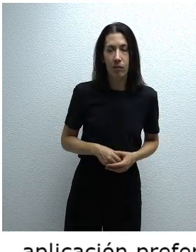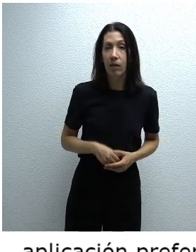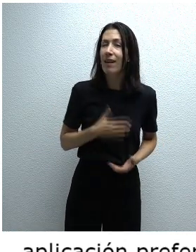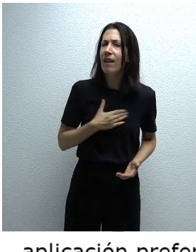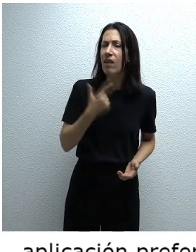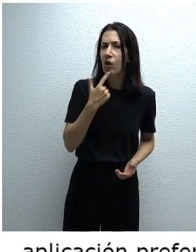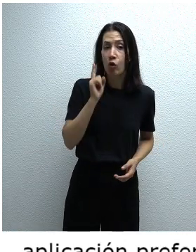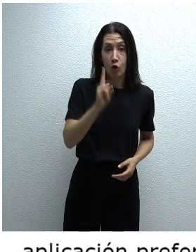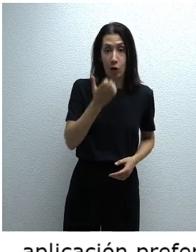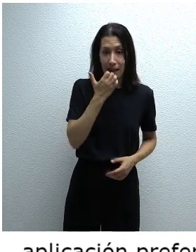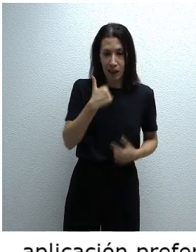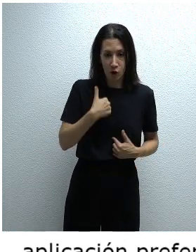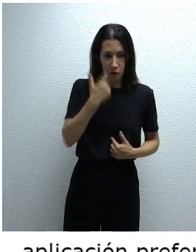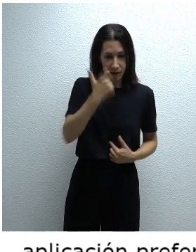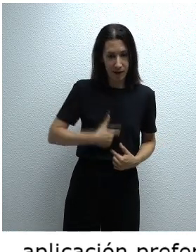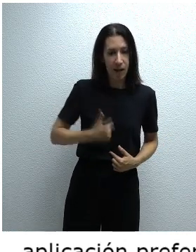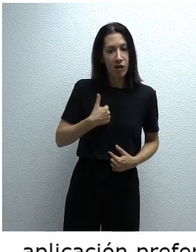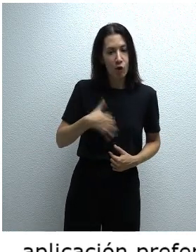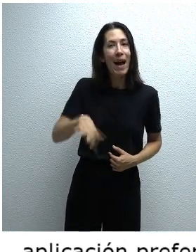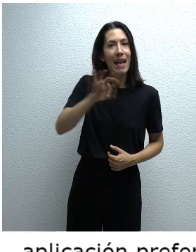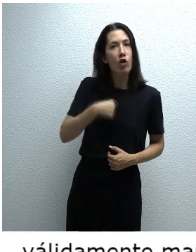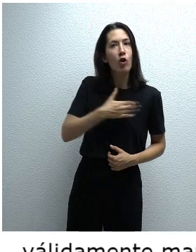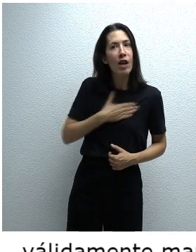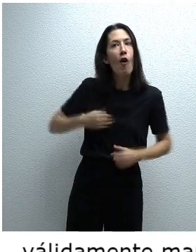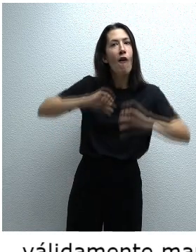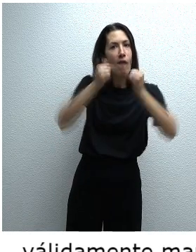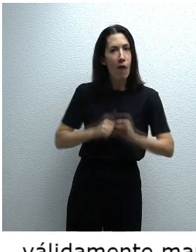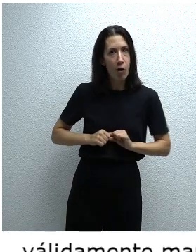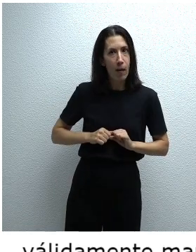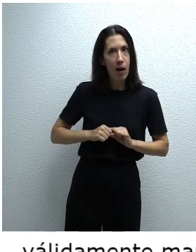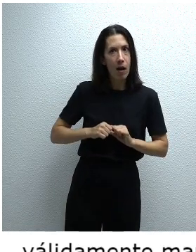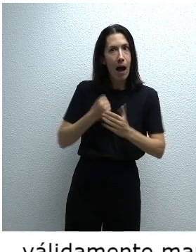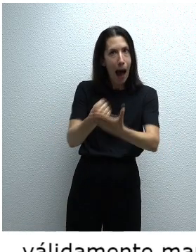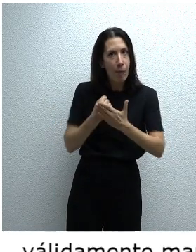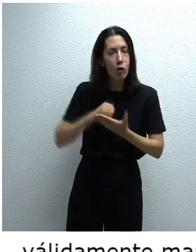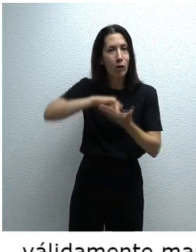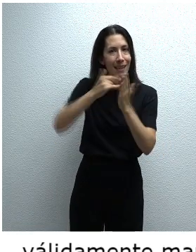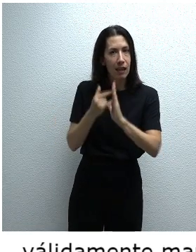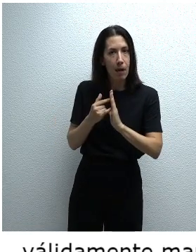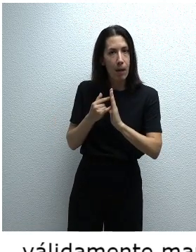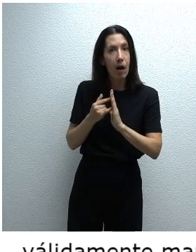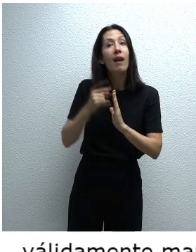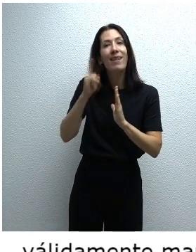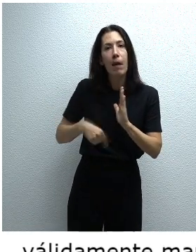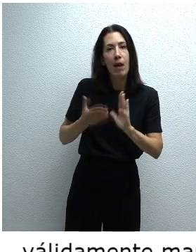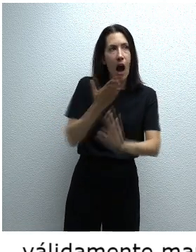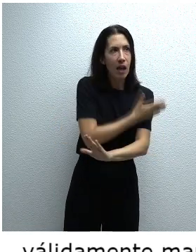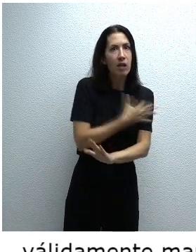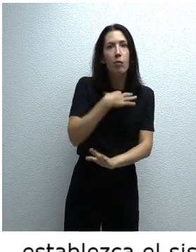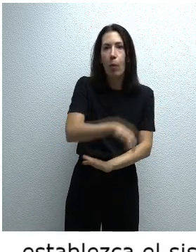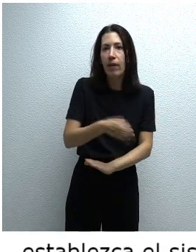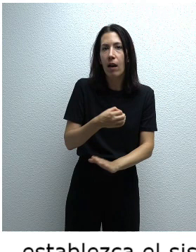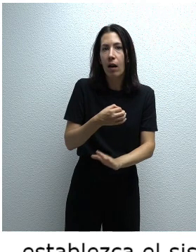solo cuando ella sea la que establezca el sistema de asistencia y apoyo, sino las preferencias que ha podido manifestar en su día a través